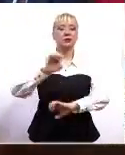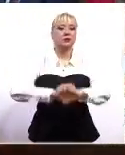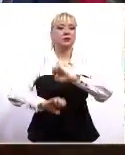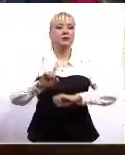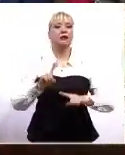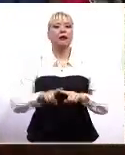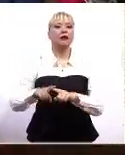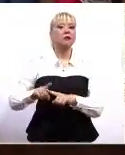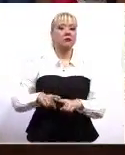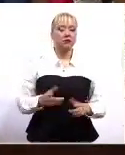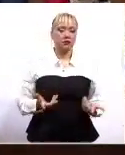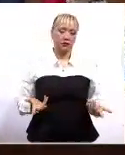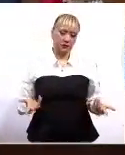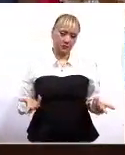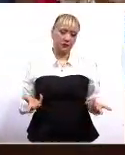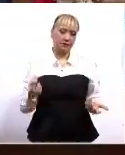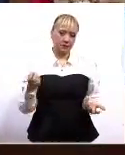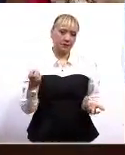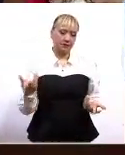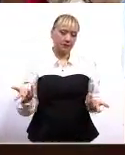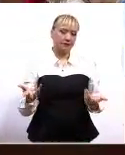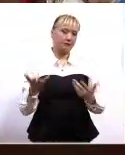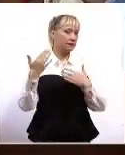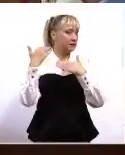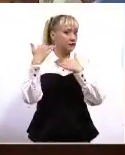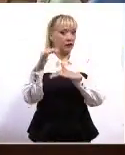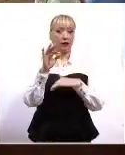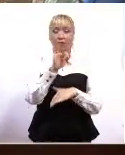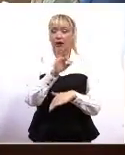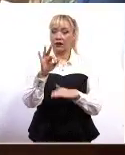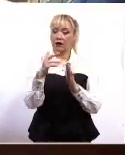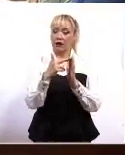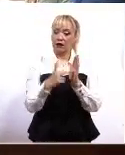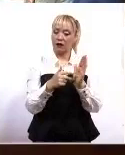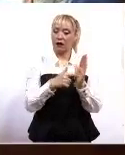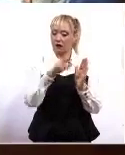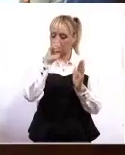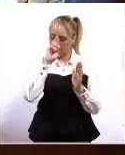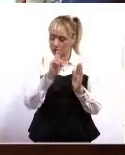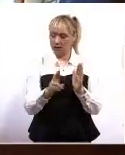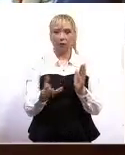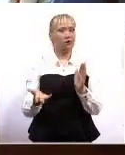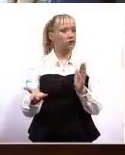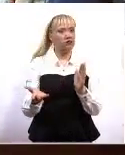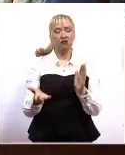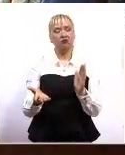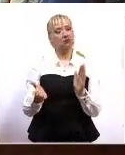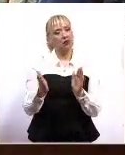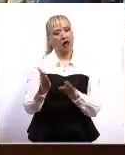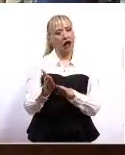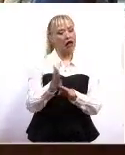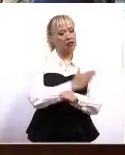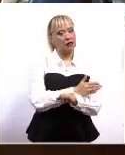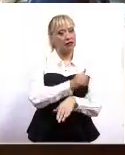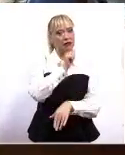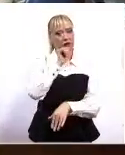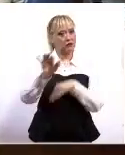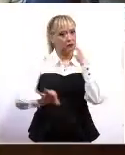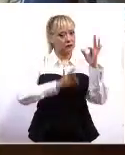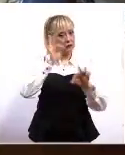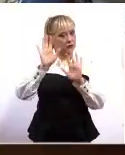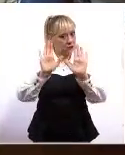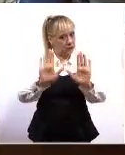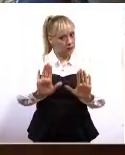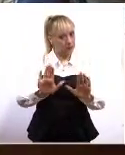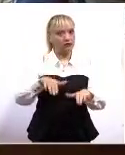magistrados aprobaron plazos específicos para que la Sala Regional Especializada resuelva este asunto antes de que comience la etapa de precampañas rumbo